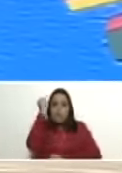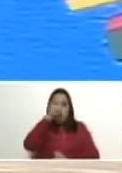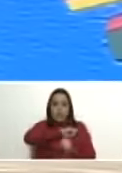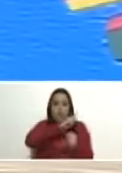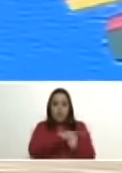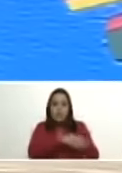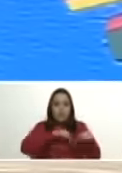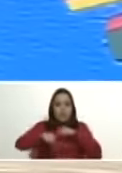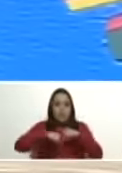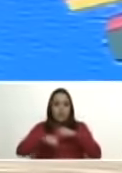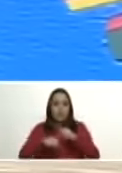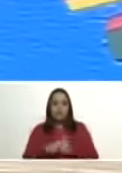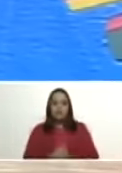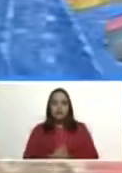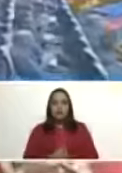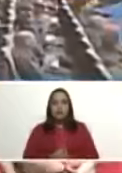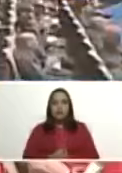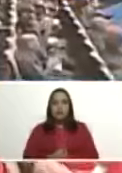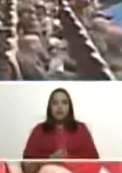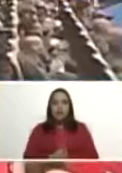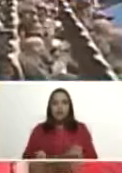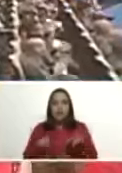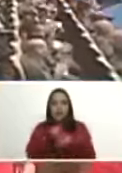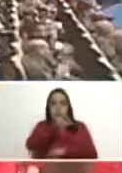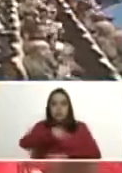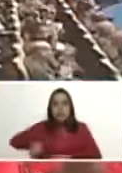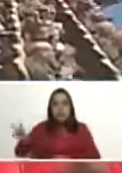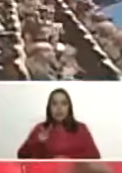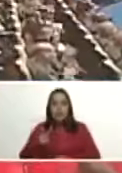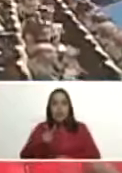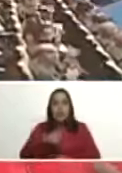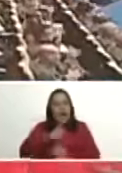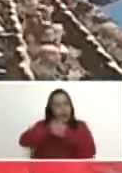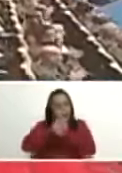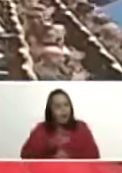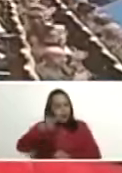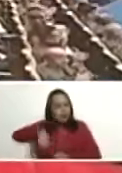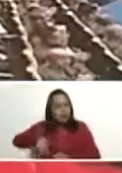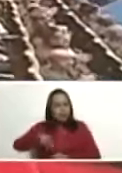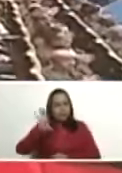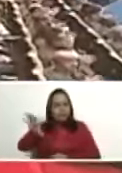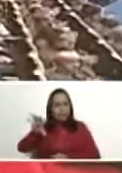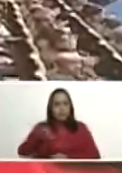muevan como venezolanos que amamos esta patria.